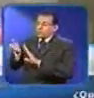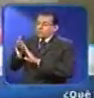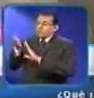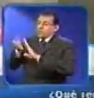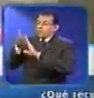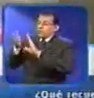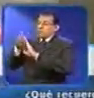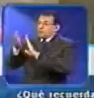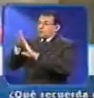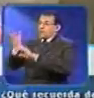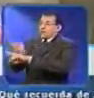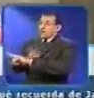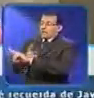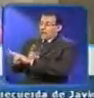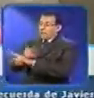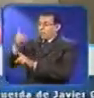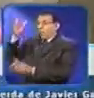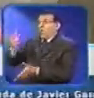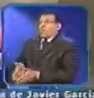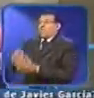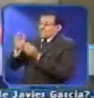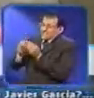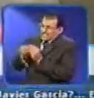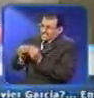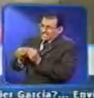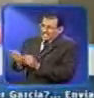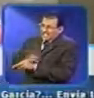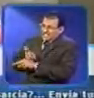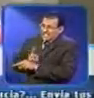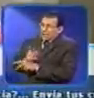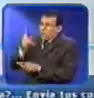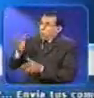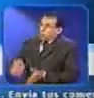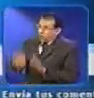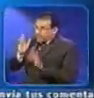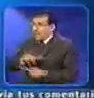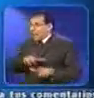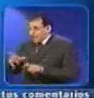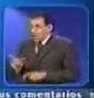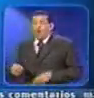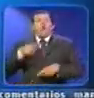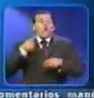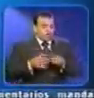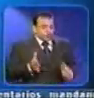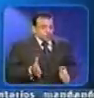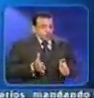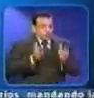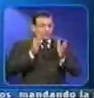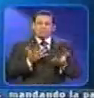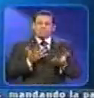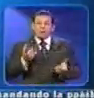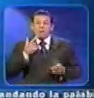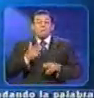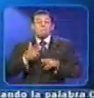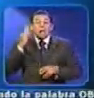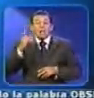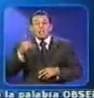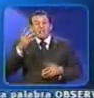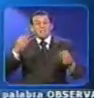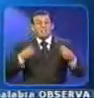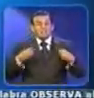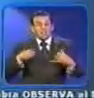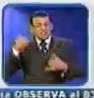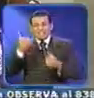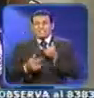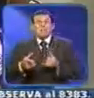concentrar todos los esfuerzos en un edificio que lo puedes hacer lo más rápido posible. Número 3. Peligra la culminación de las viviendas que se